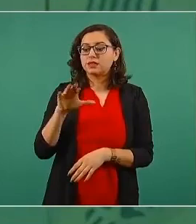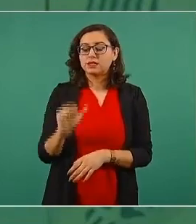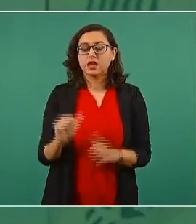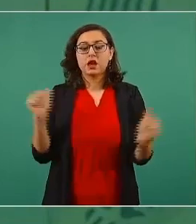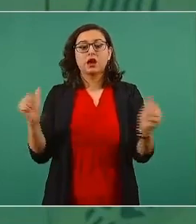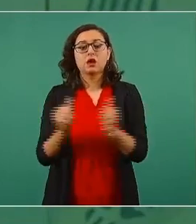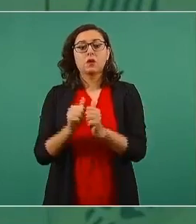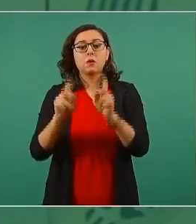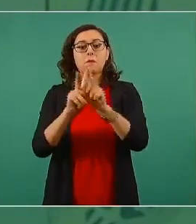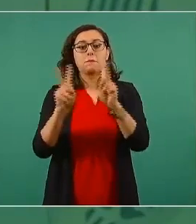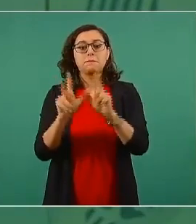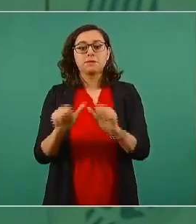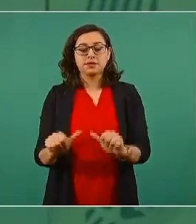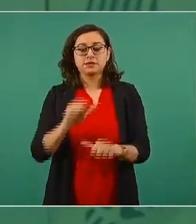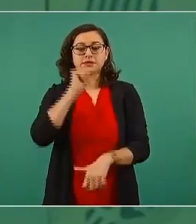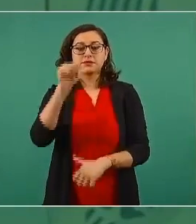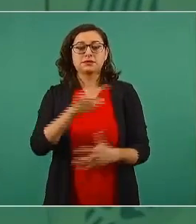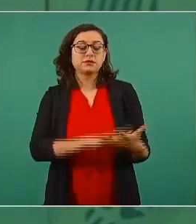sin violencia,